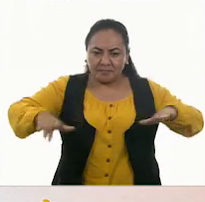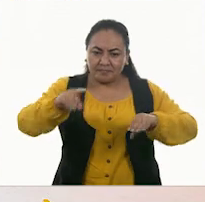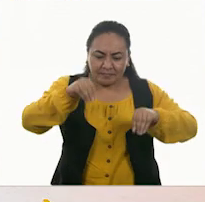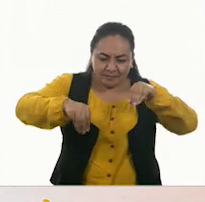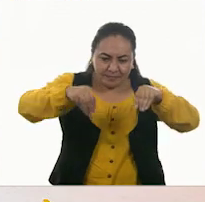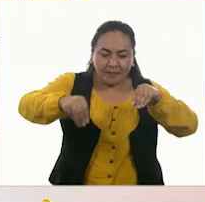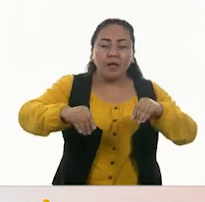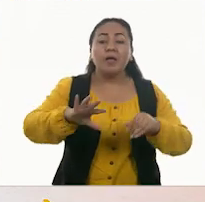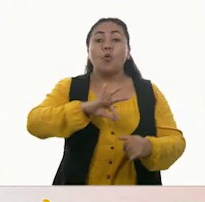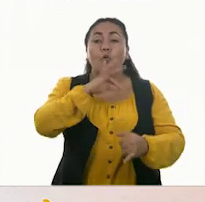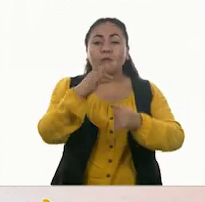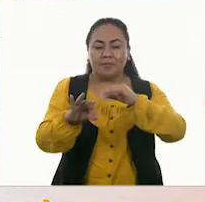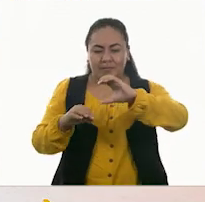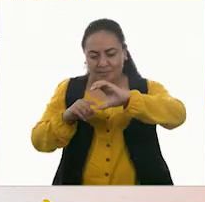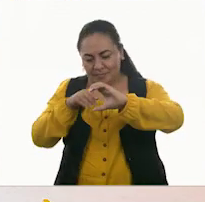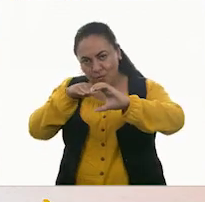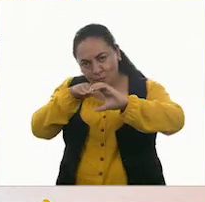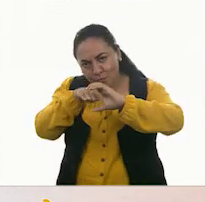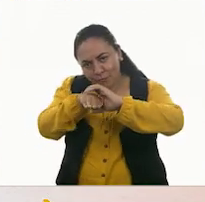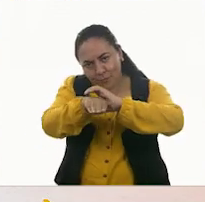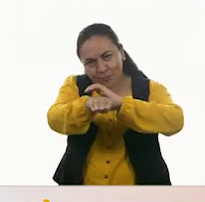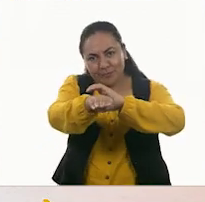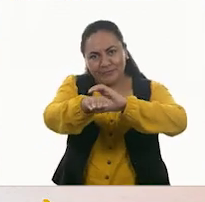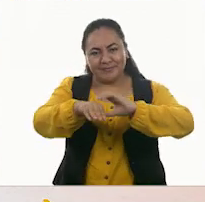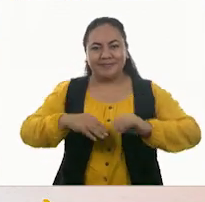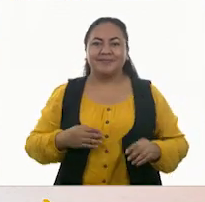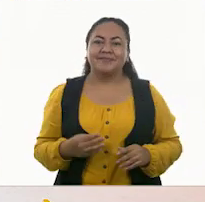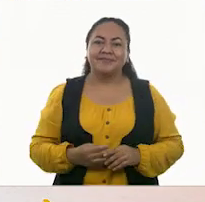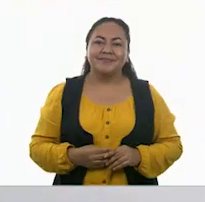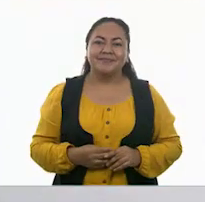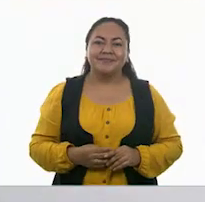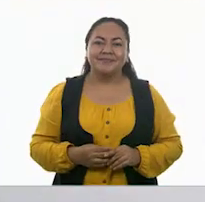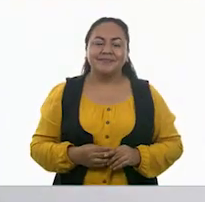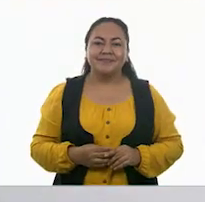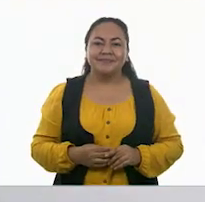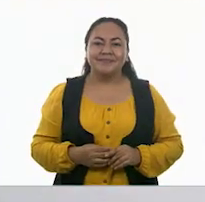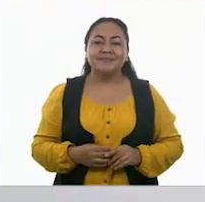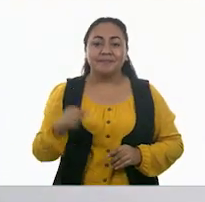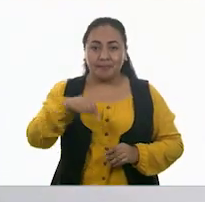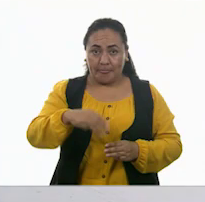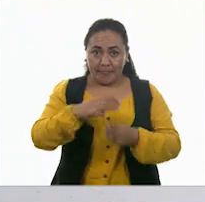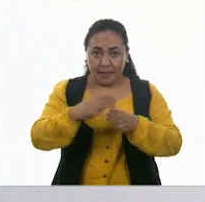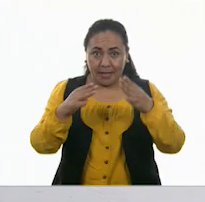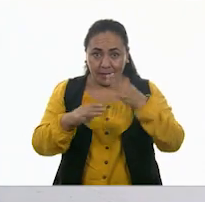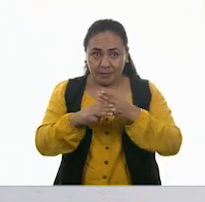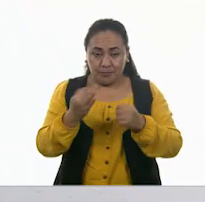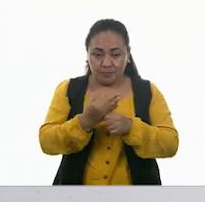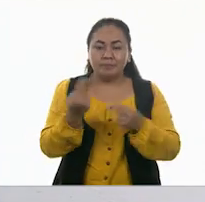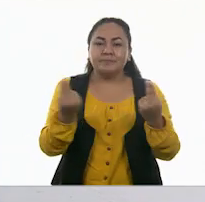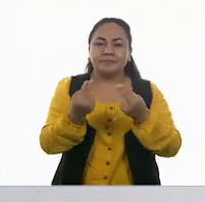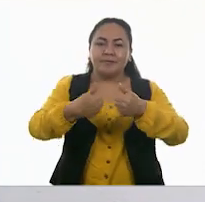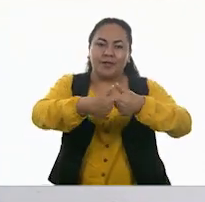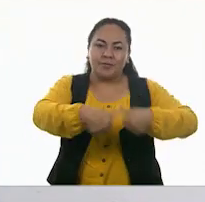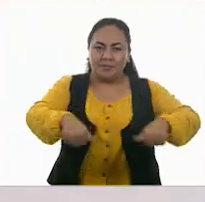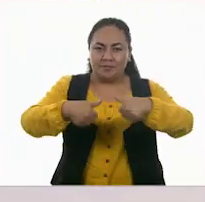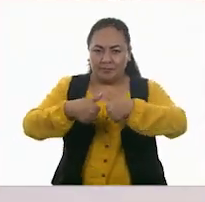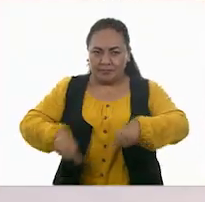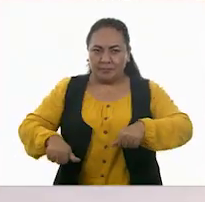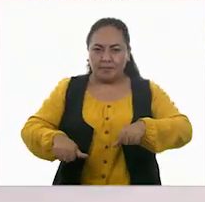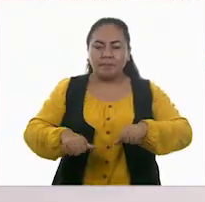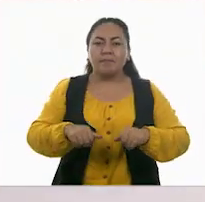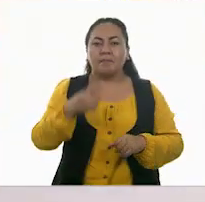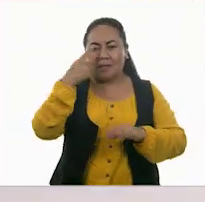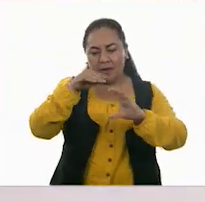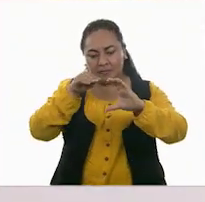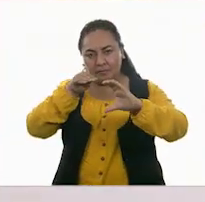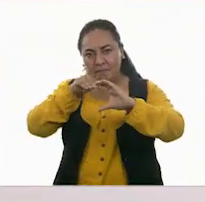un túnel. Aquí necesitamos, por favor. Está interesante ese. En el material solicitamos un diúrex. Aquí nada más sería para el